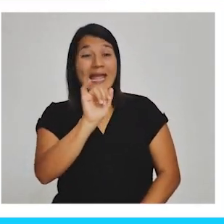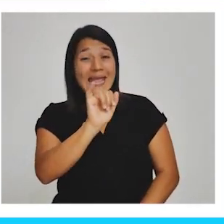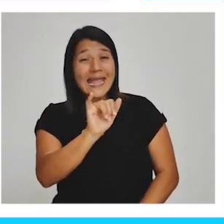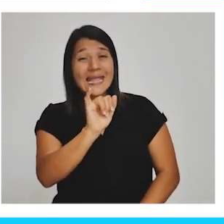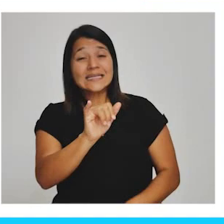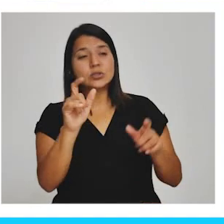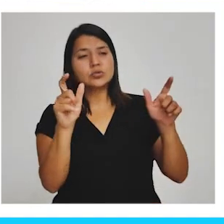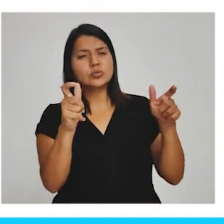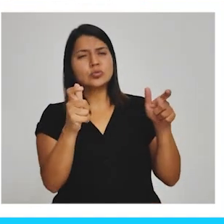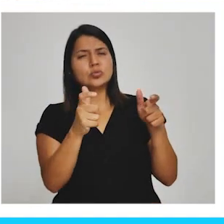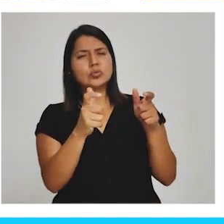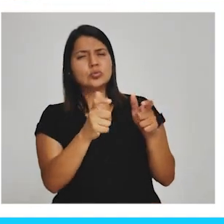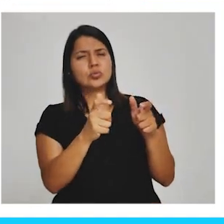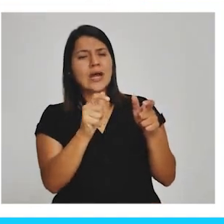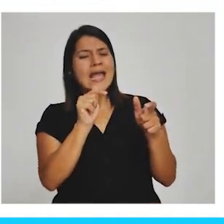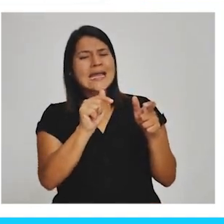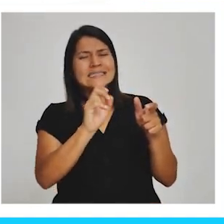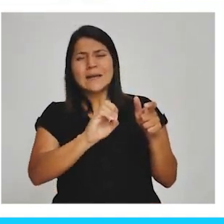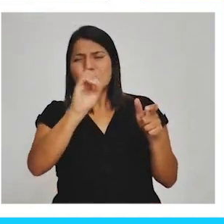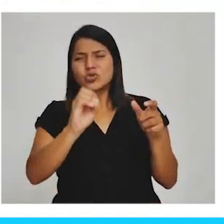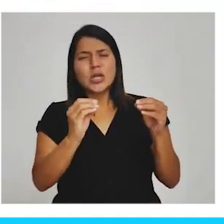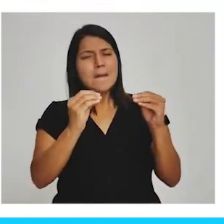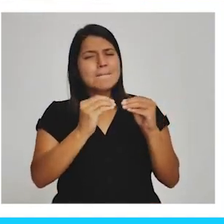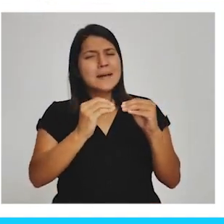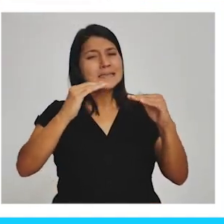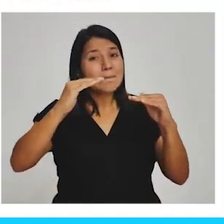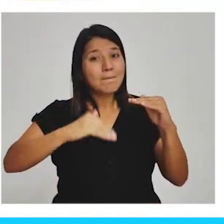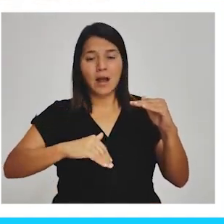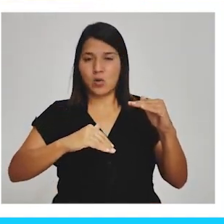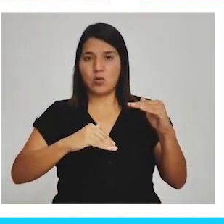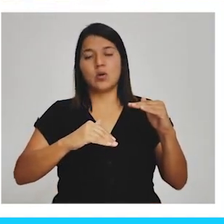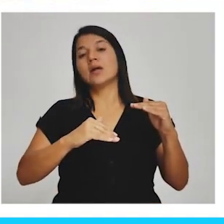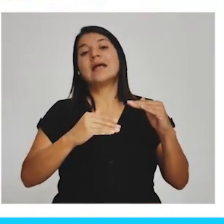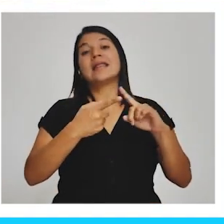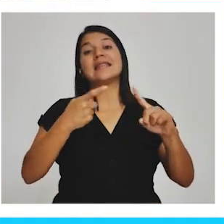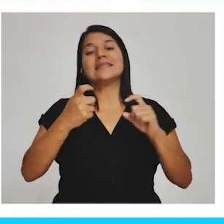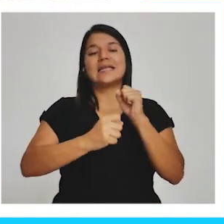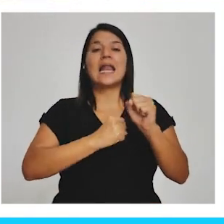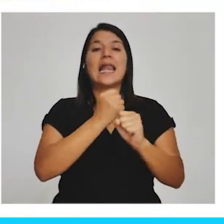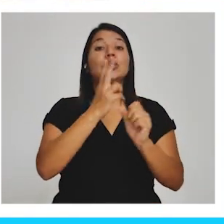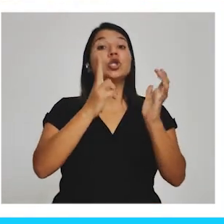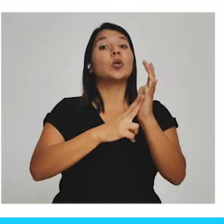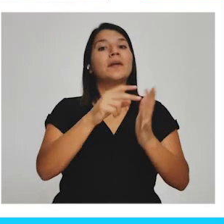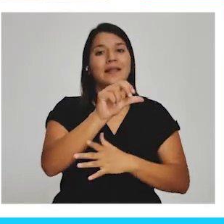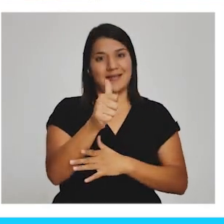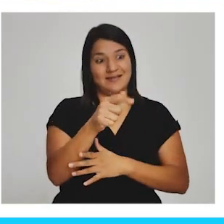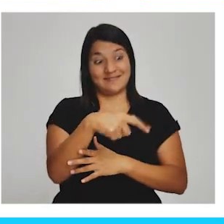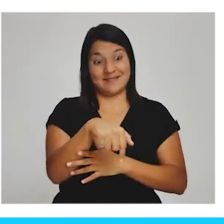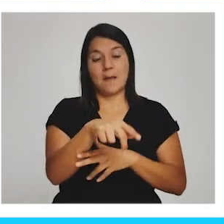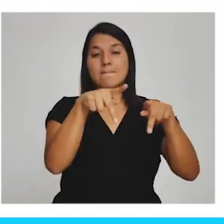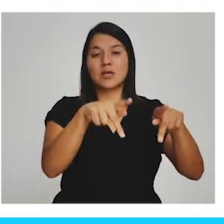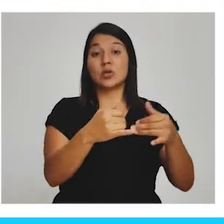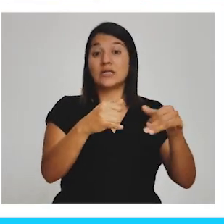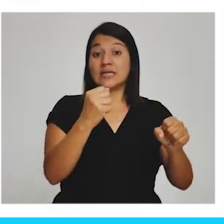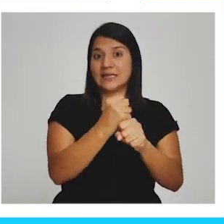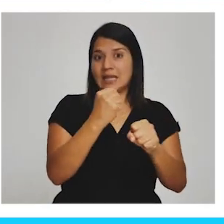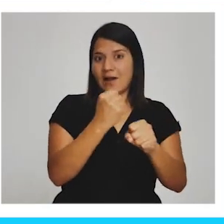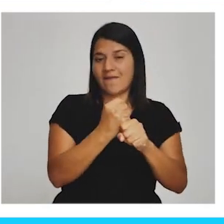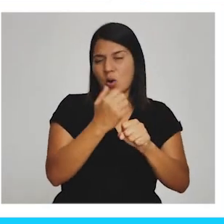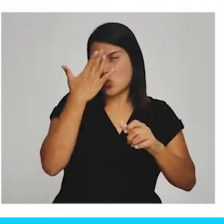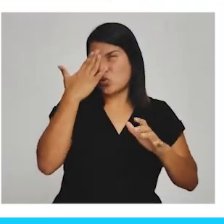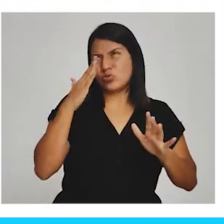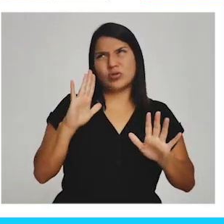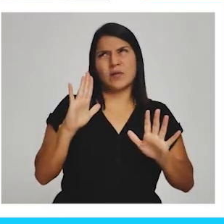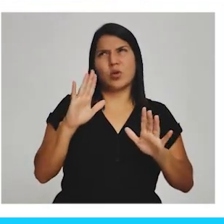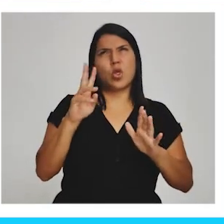desempleo desde el año 2010. Y no sabemos de ahí para atrás, incluso porque del 2010 para atrás había